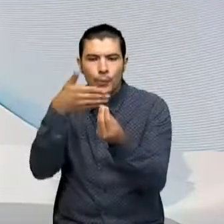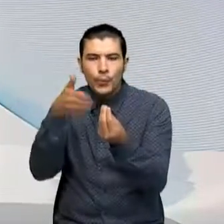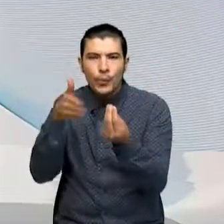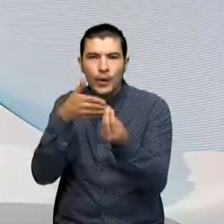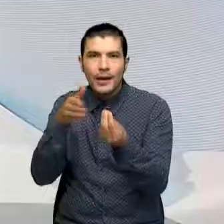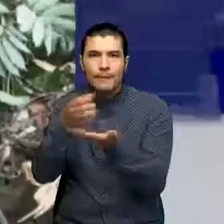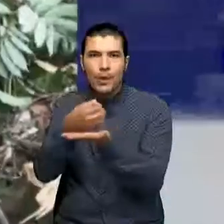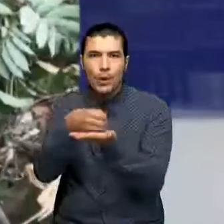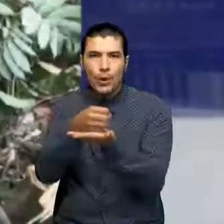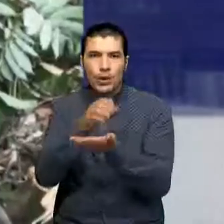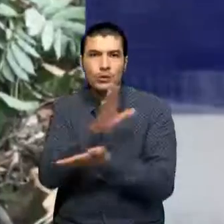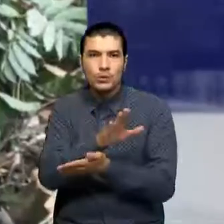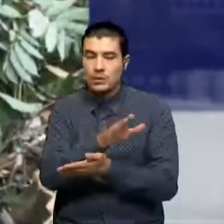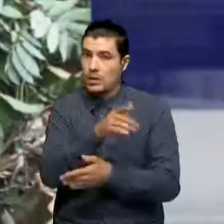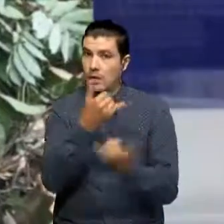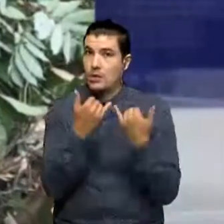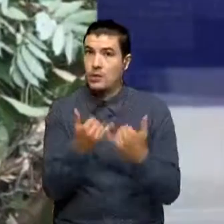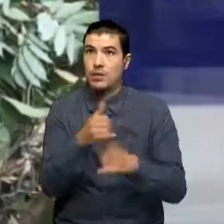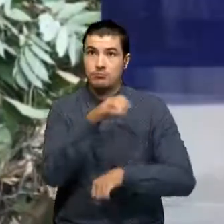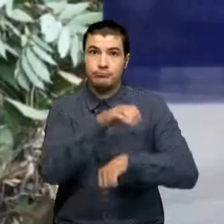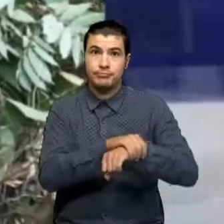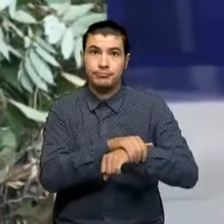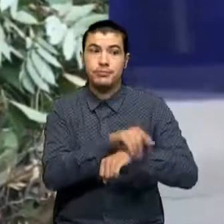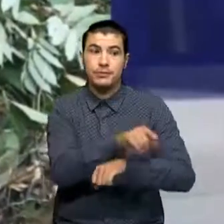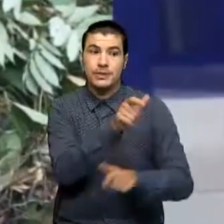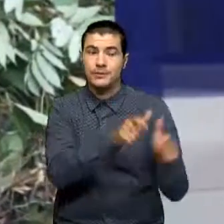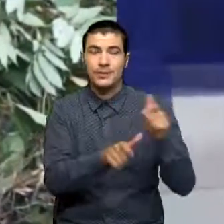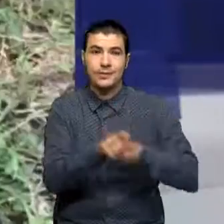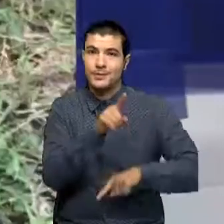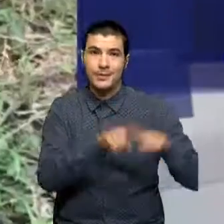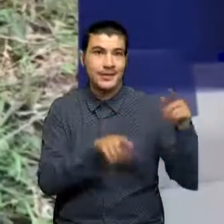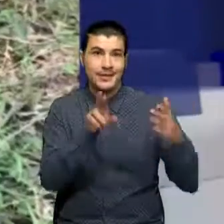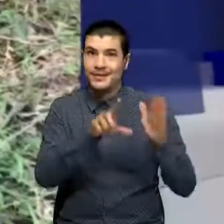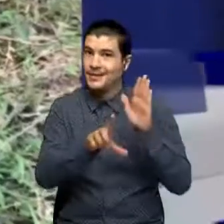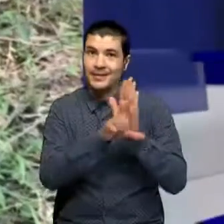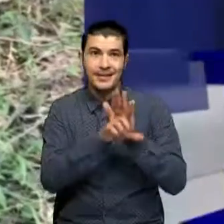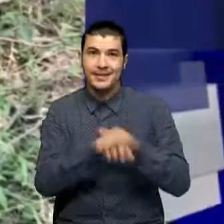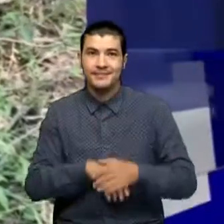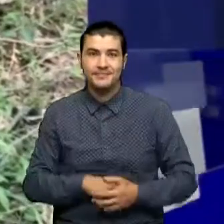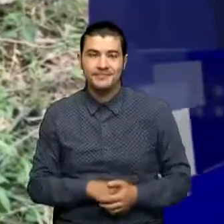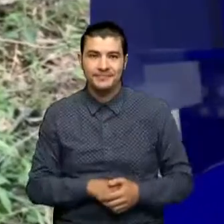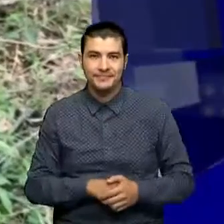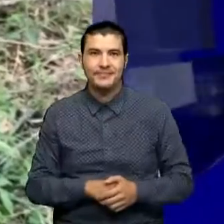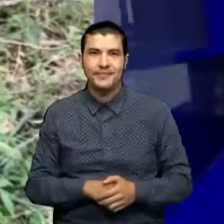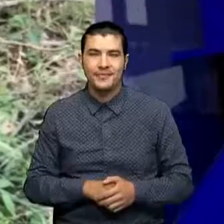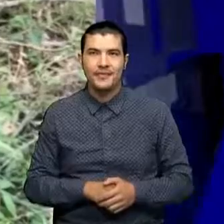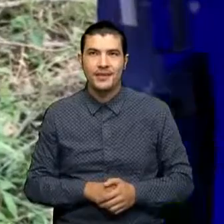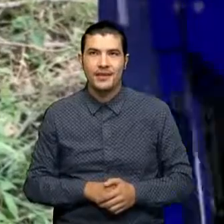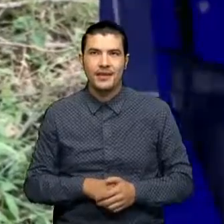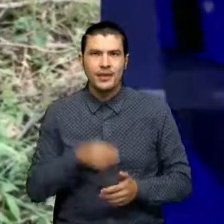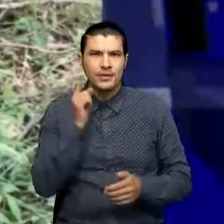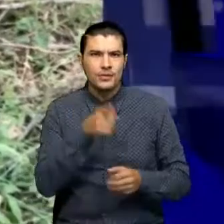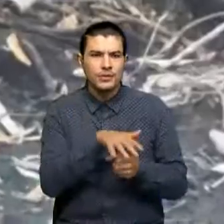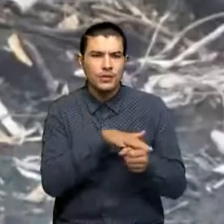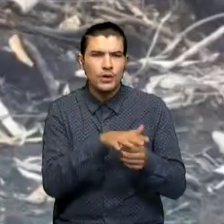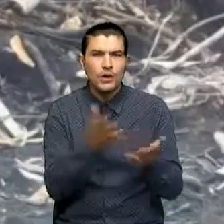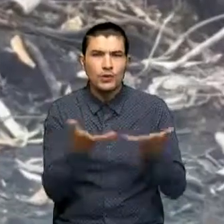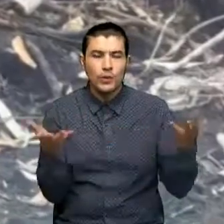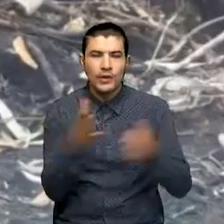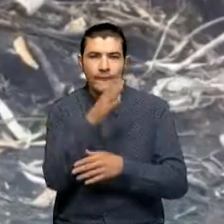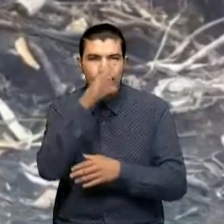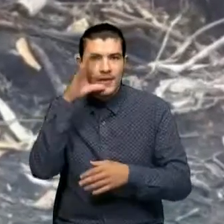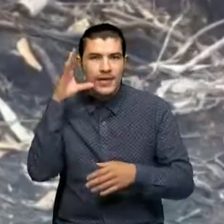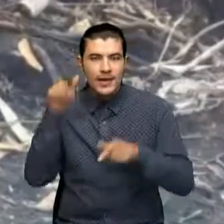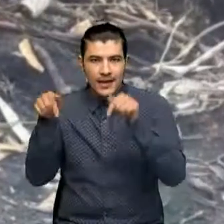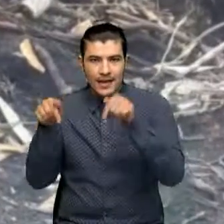ilegal. 300 árboles fueron talados y quemados para la venta de carbón vegetal. El hecho se presentó en una finca